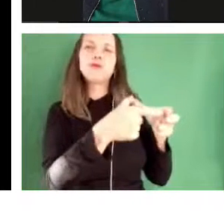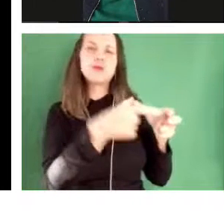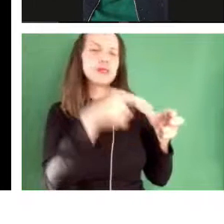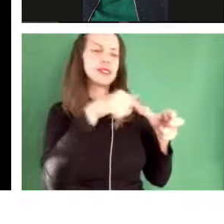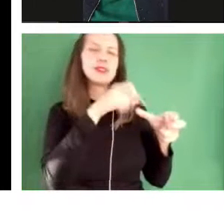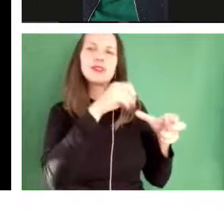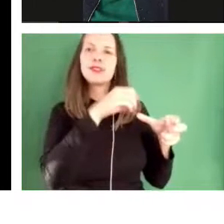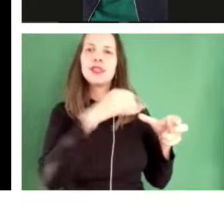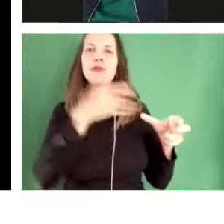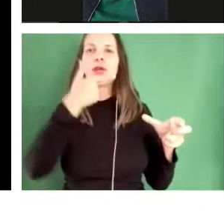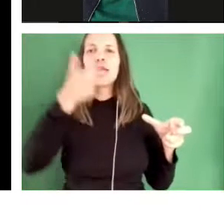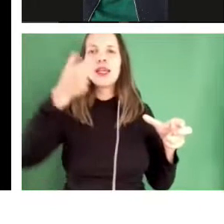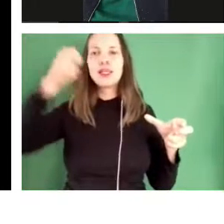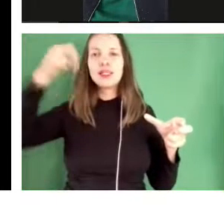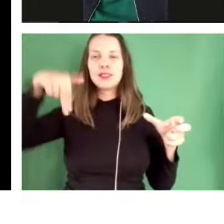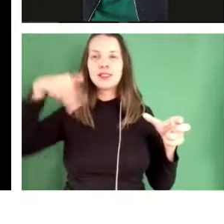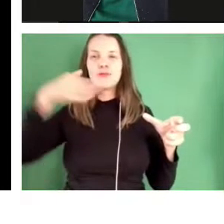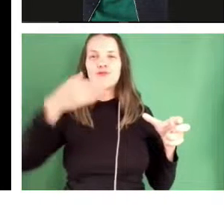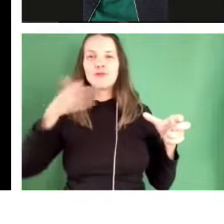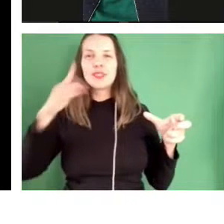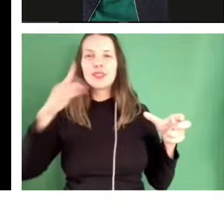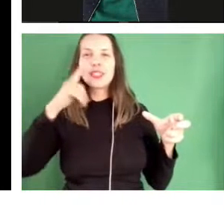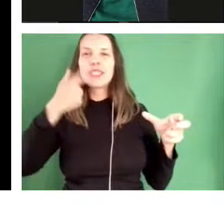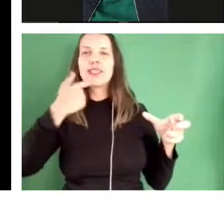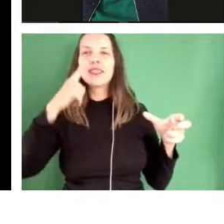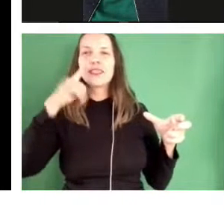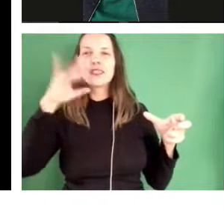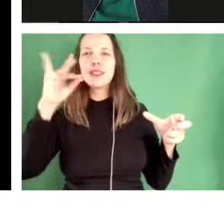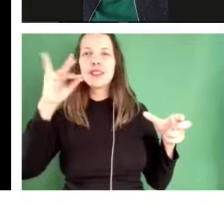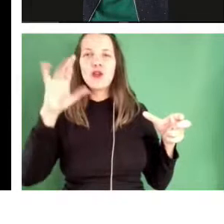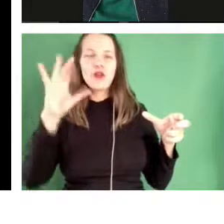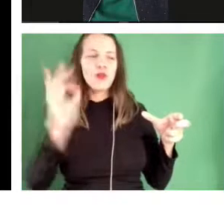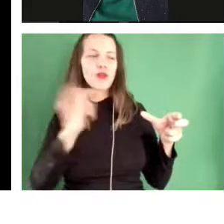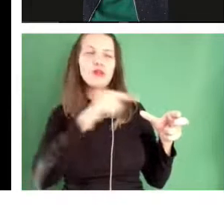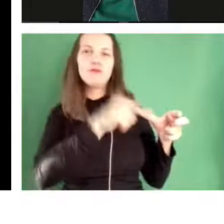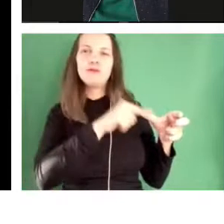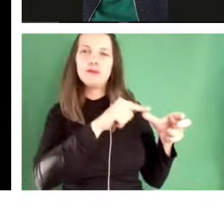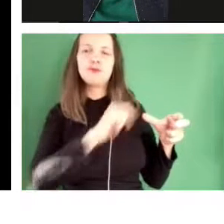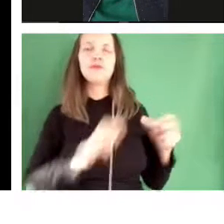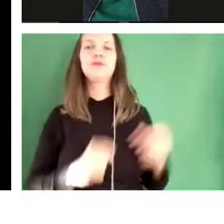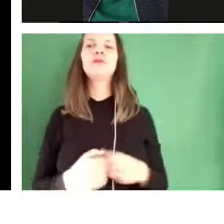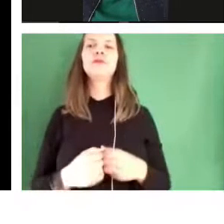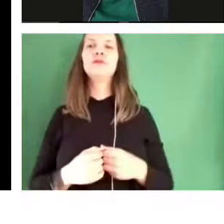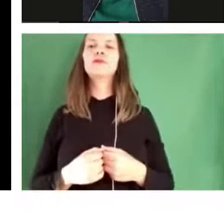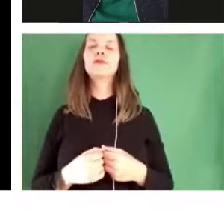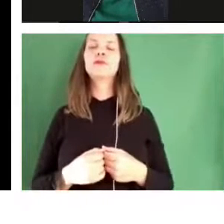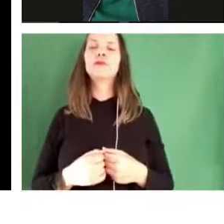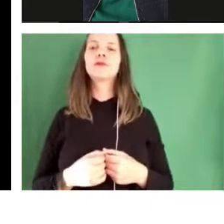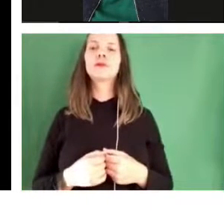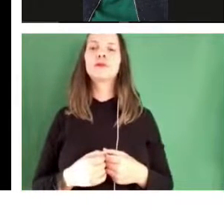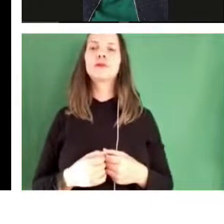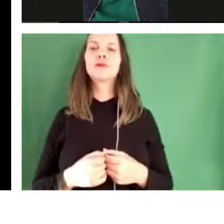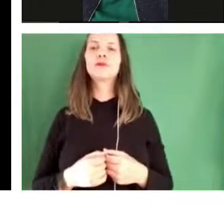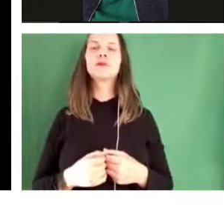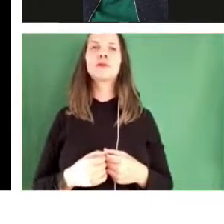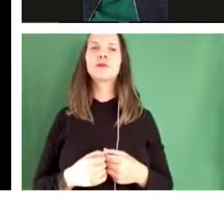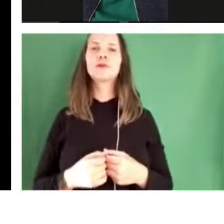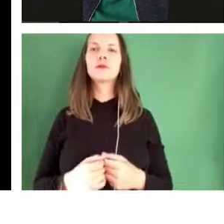Si puedes ponerla, yo no estoy viendo las diapositivas, Ceci. No sé en cuál